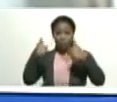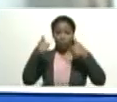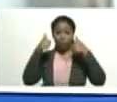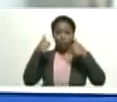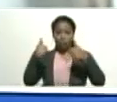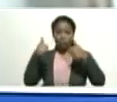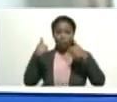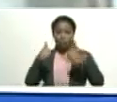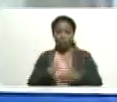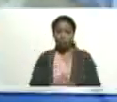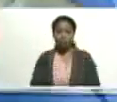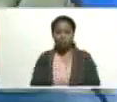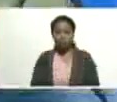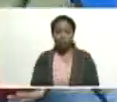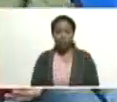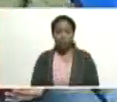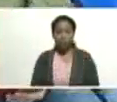¿Ah?